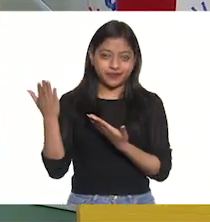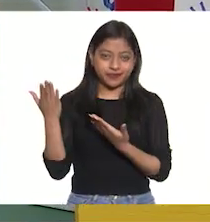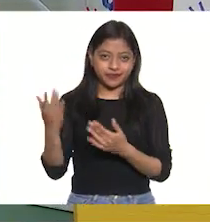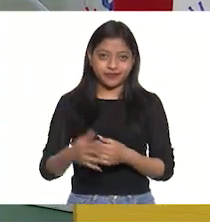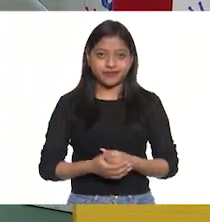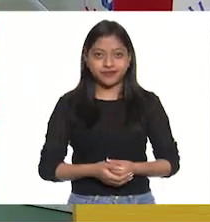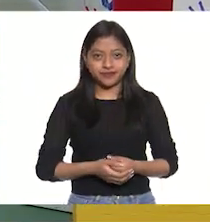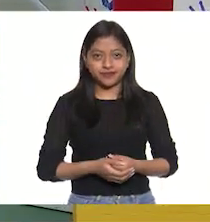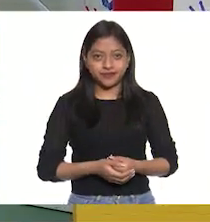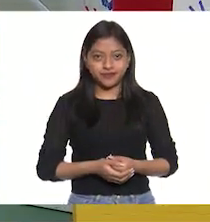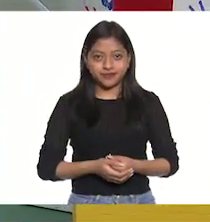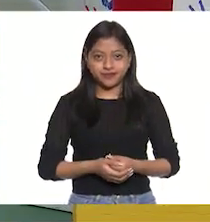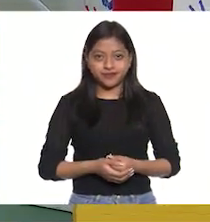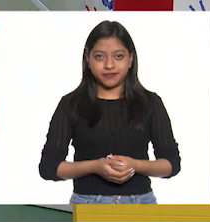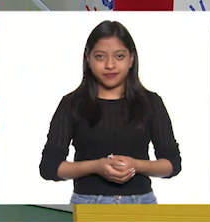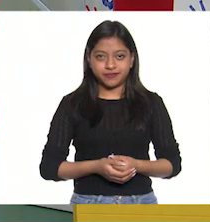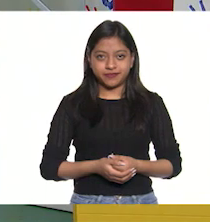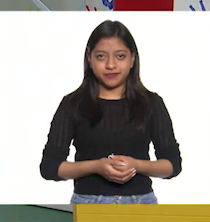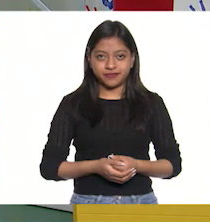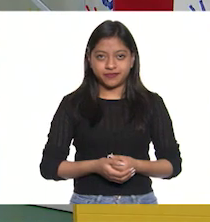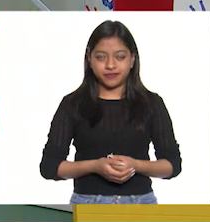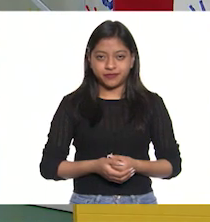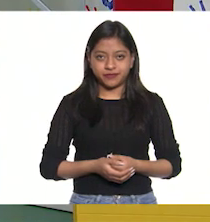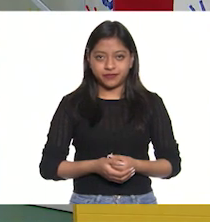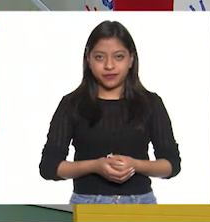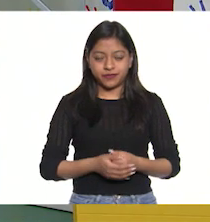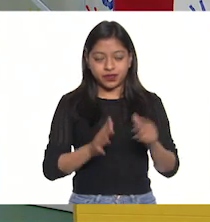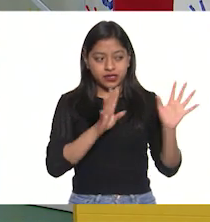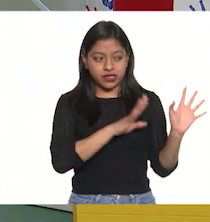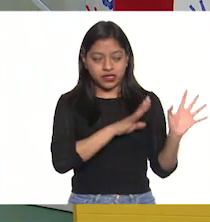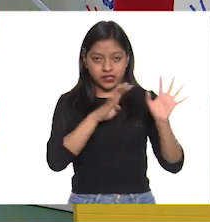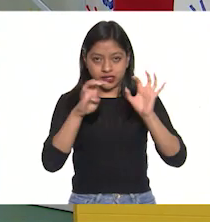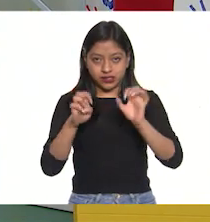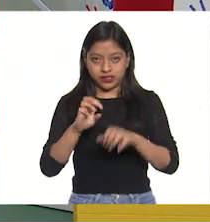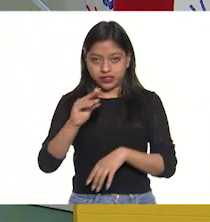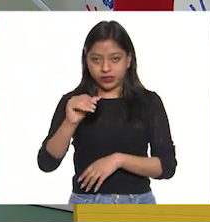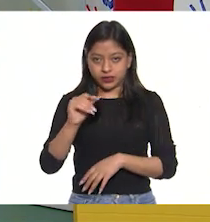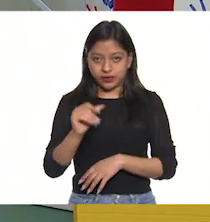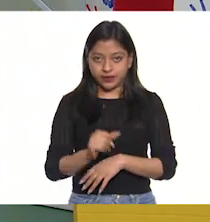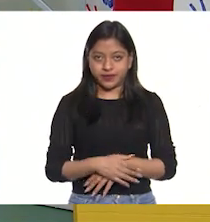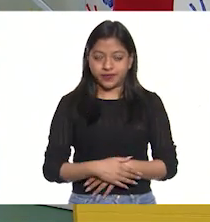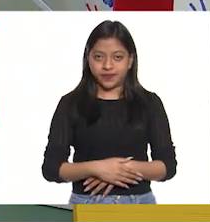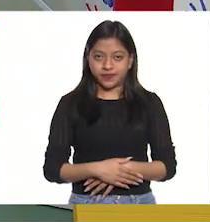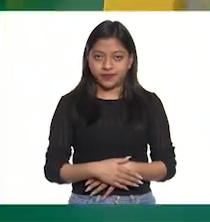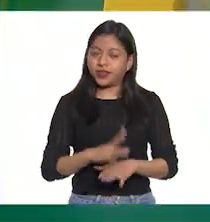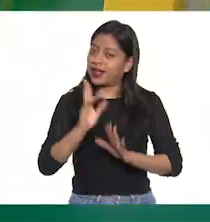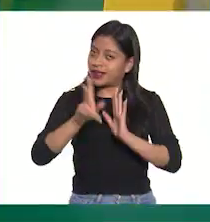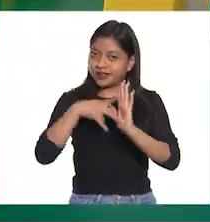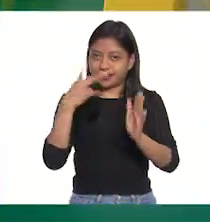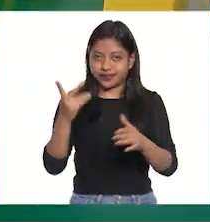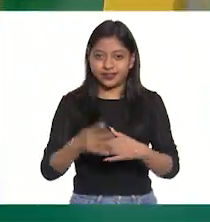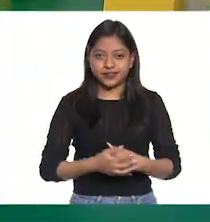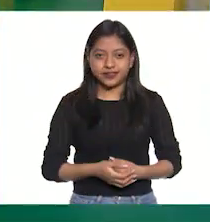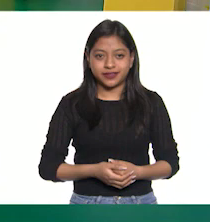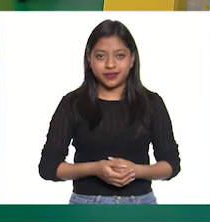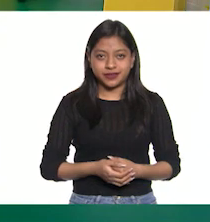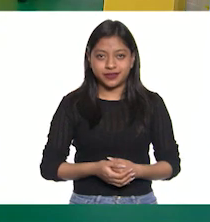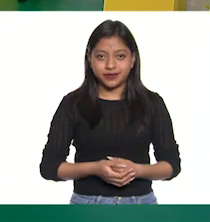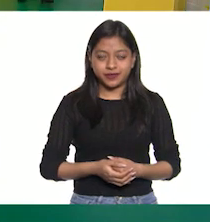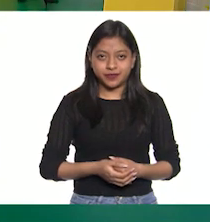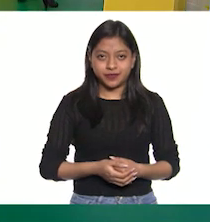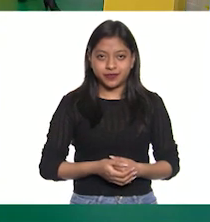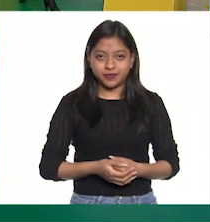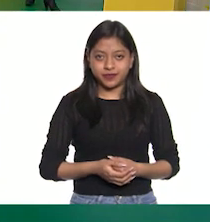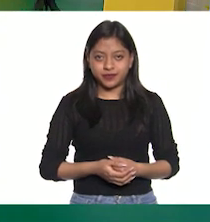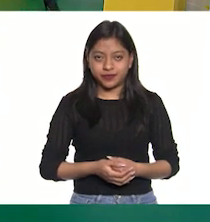niños. Vamos a escribir 990. Segunda oportunidad. Te toca. A ver. A ver, ahora ya